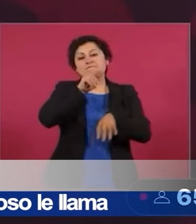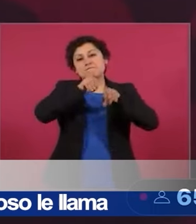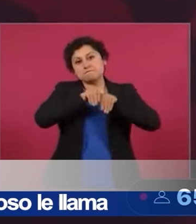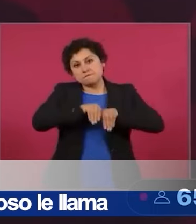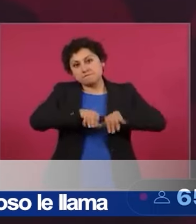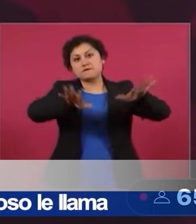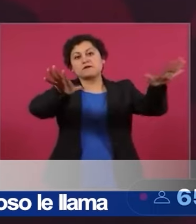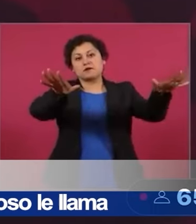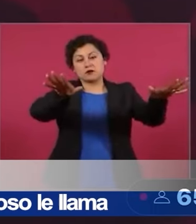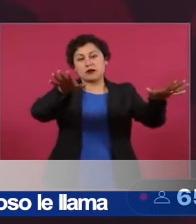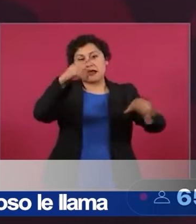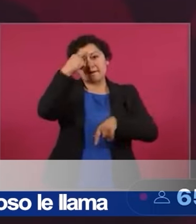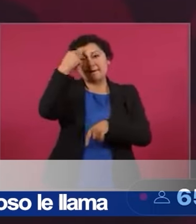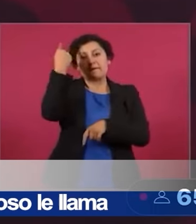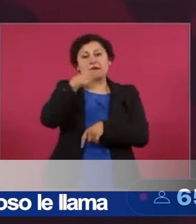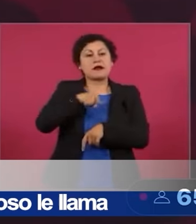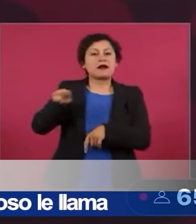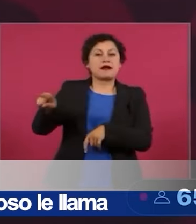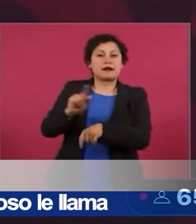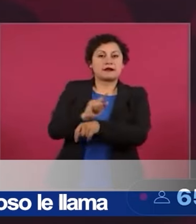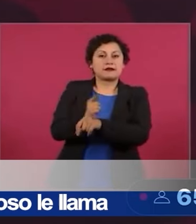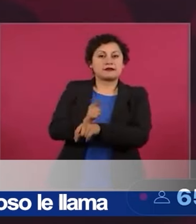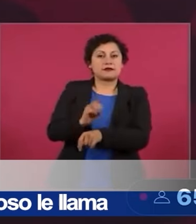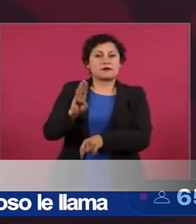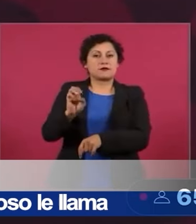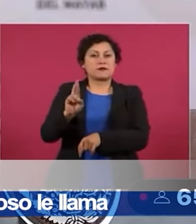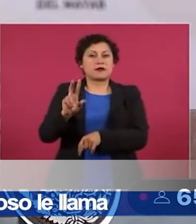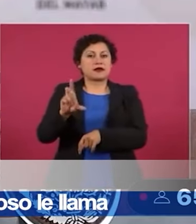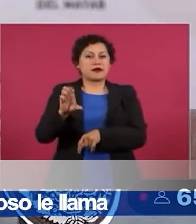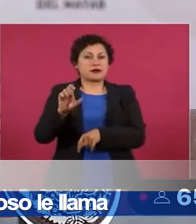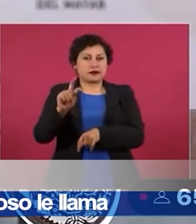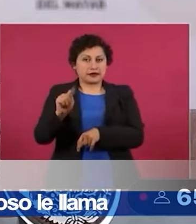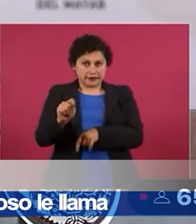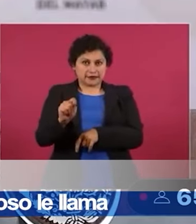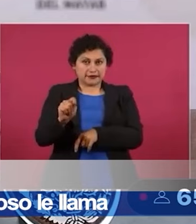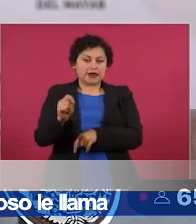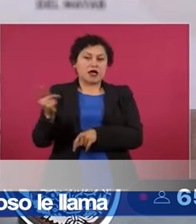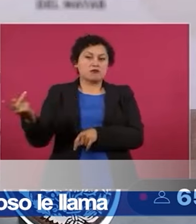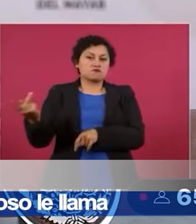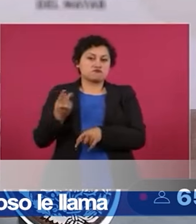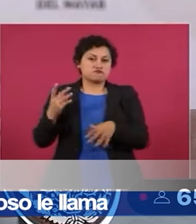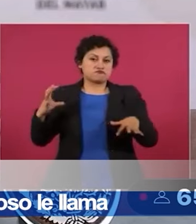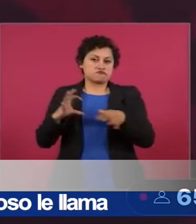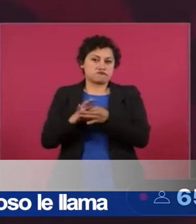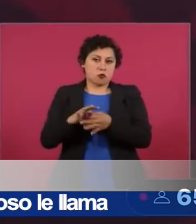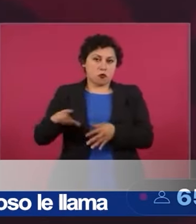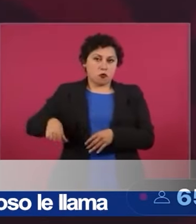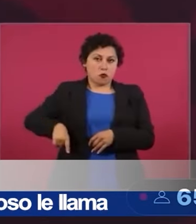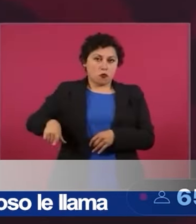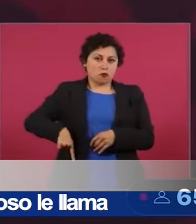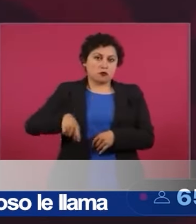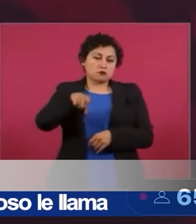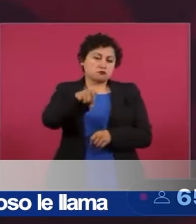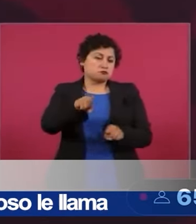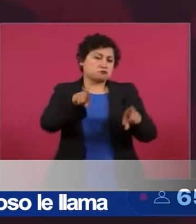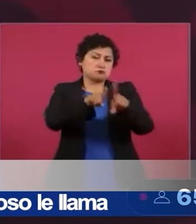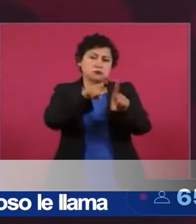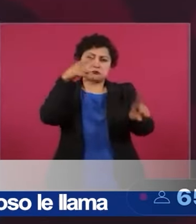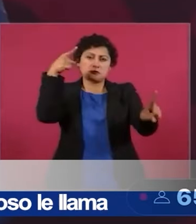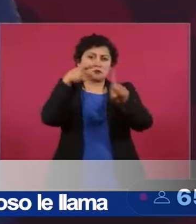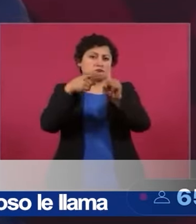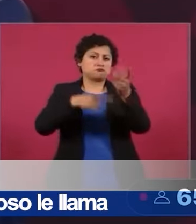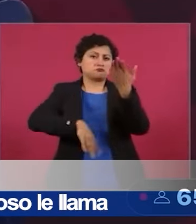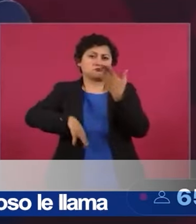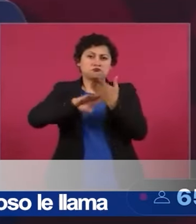al licenciado bartlet y al gobierno que yo represento basta